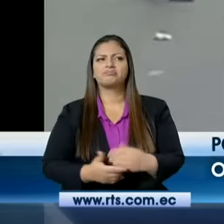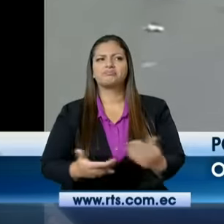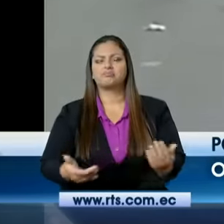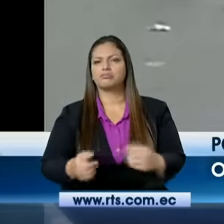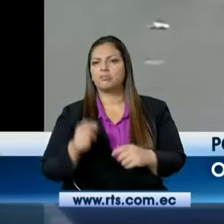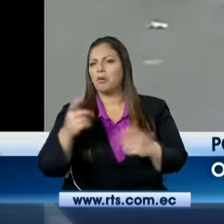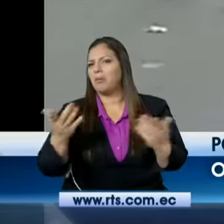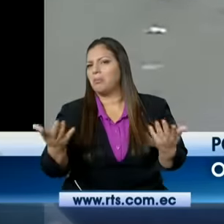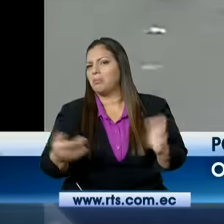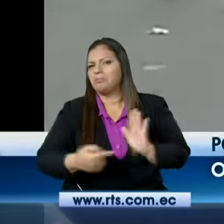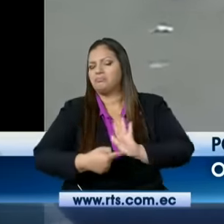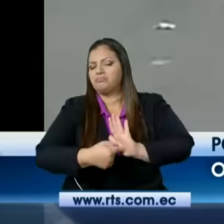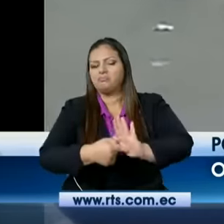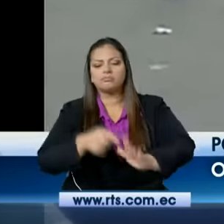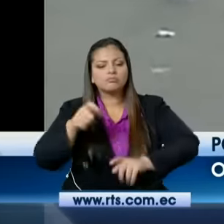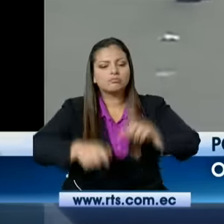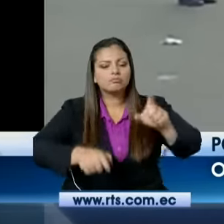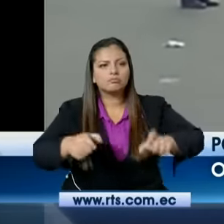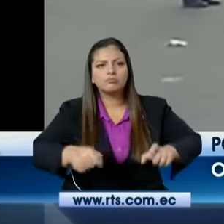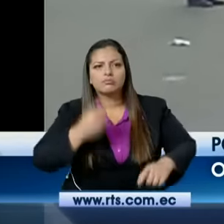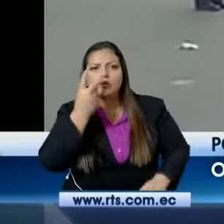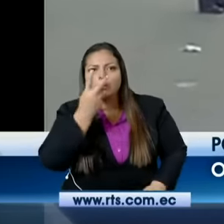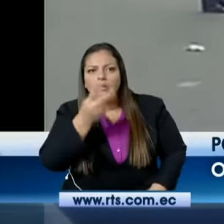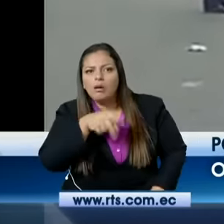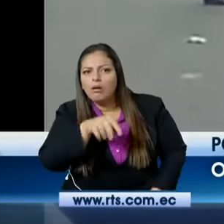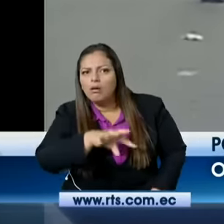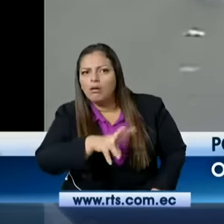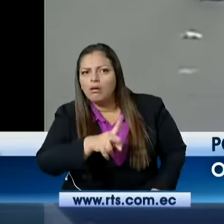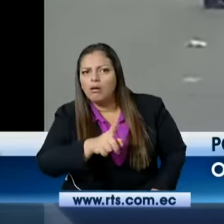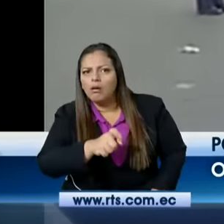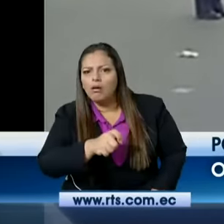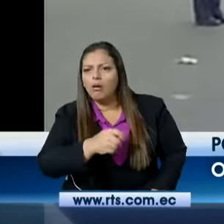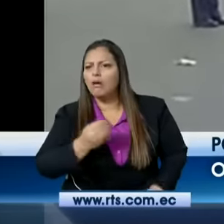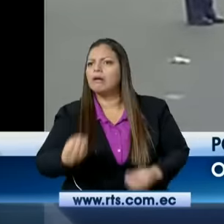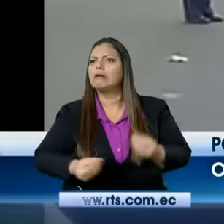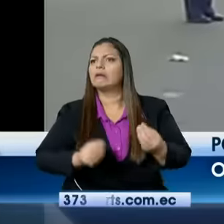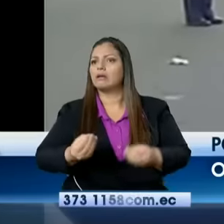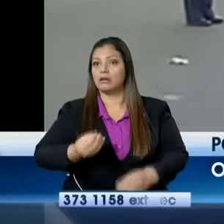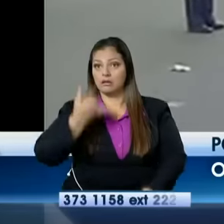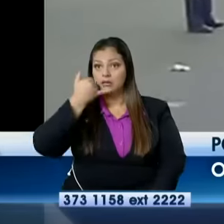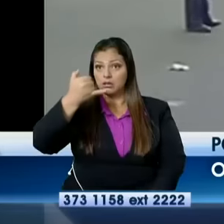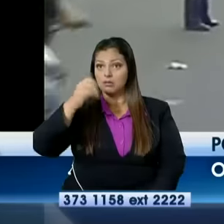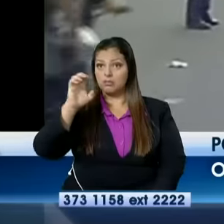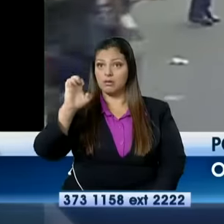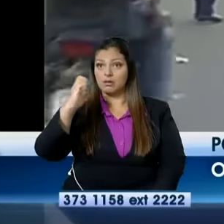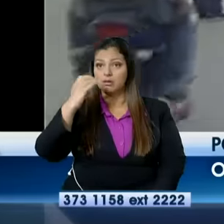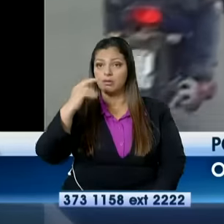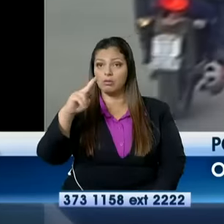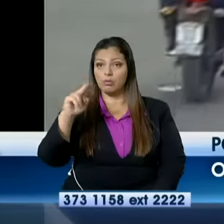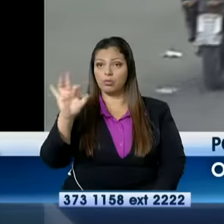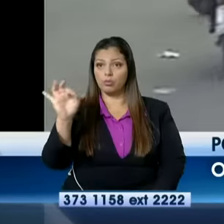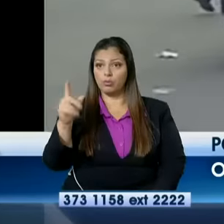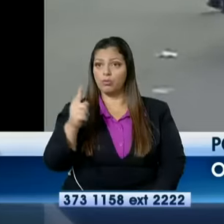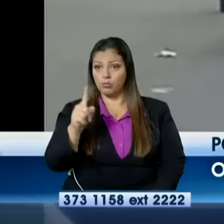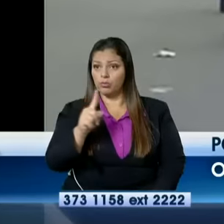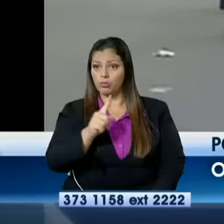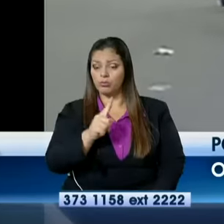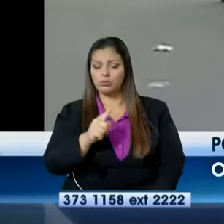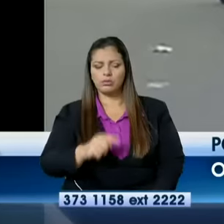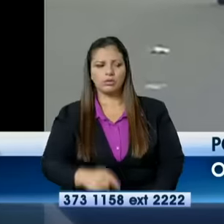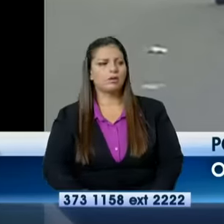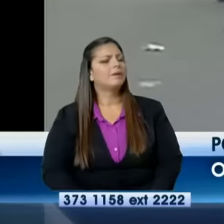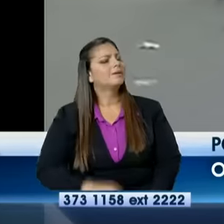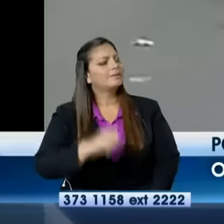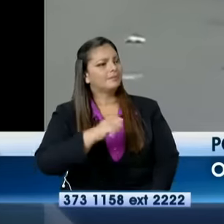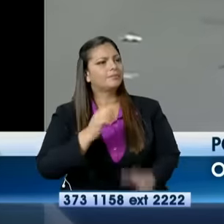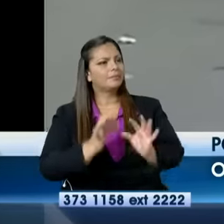vean, hay que llamar y que reportar al EQ911. Sí. Es importante que la ciudadanía comprenda que la forma de ayudarnos